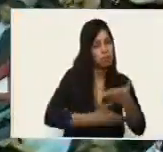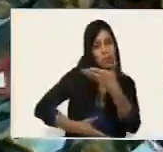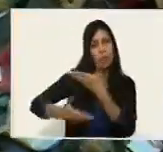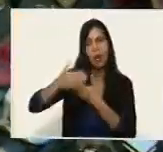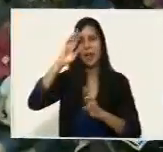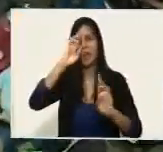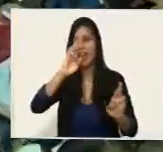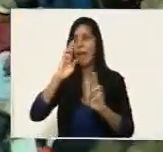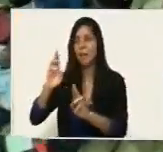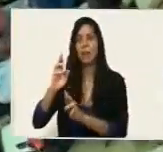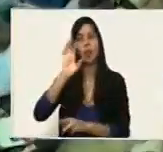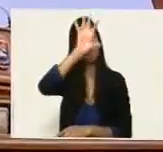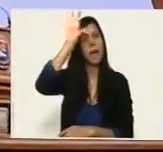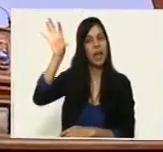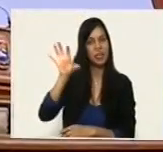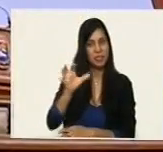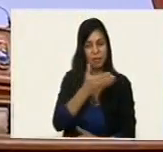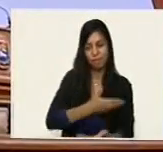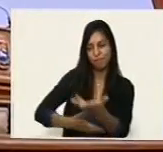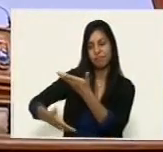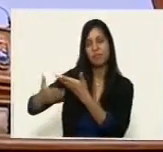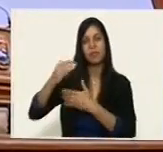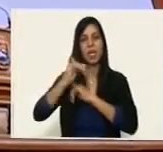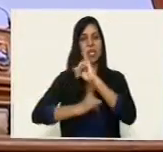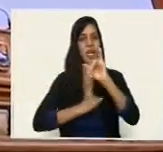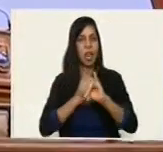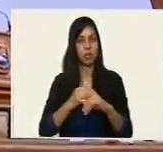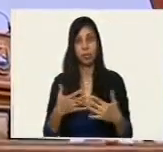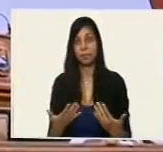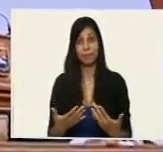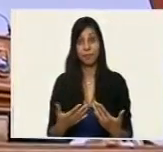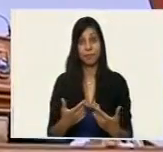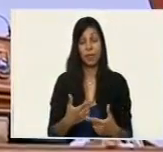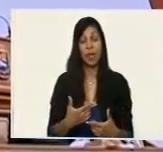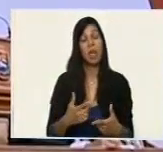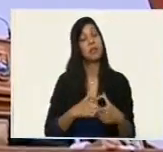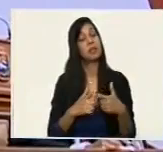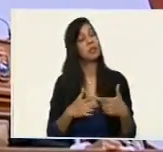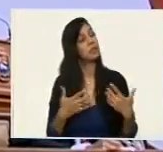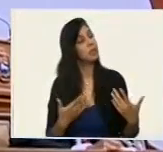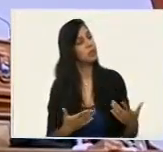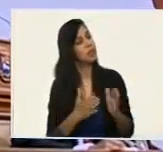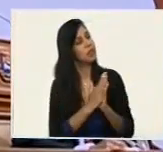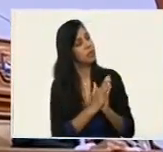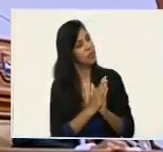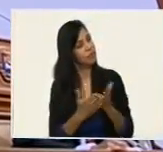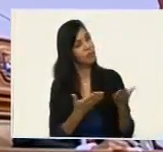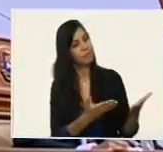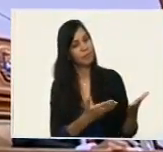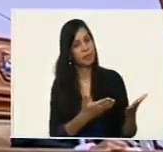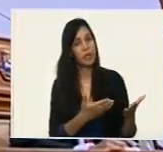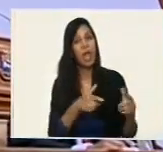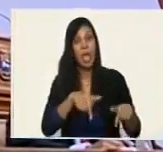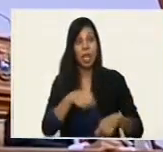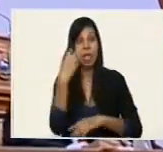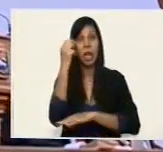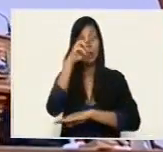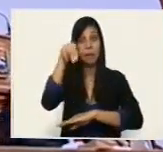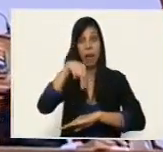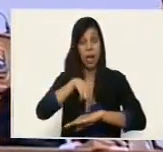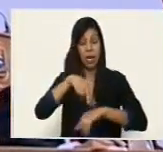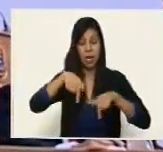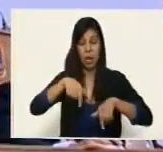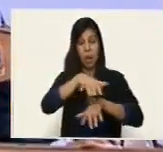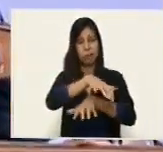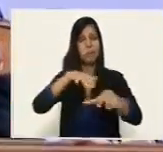respeto en las relaciones internacionales. Por eso, presidente, creo que esta asamblea, en nombre